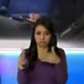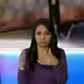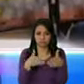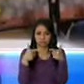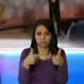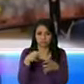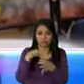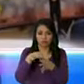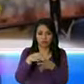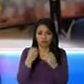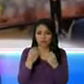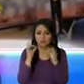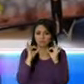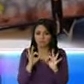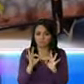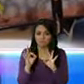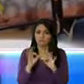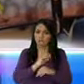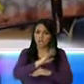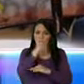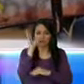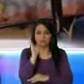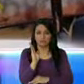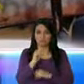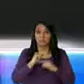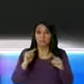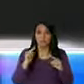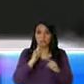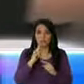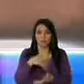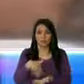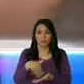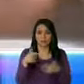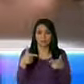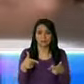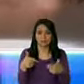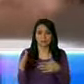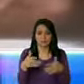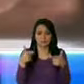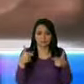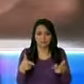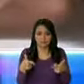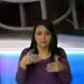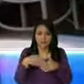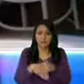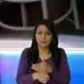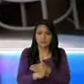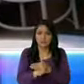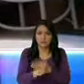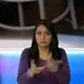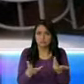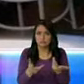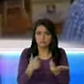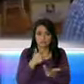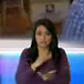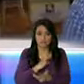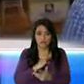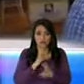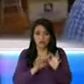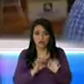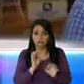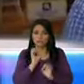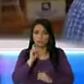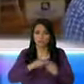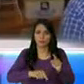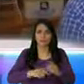con normalidad y apegados a la transparencia. Sin embargo, sí cuestionan que la veeduría se la haga sin tener acceso a lo que los técnicos realizan. De que hemos